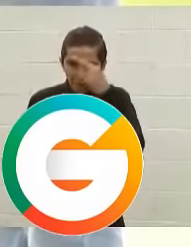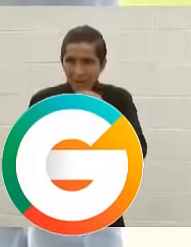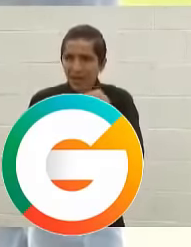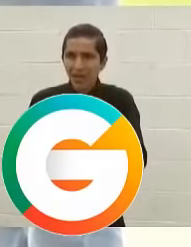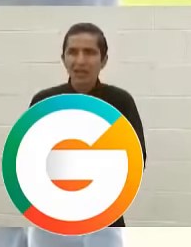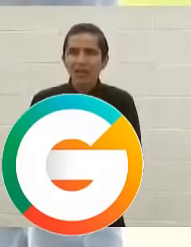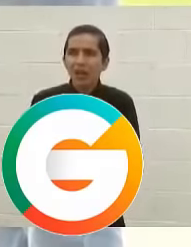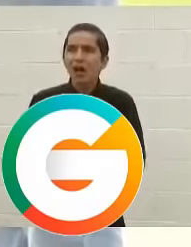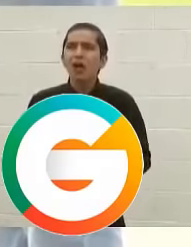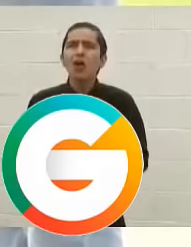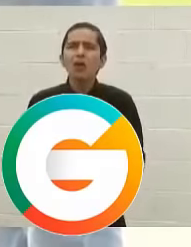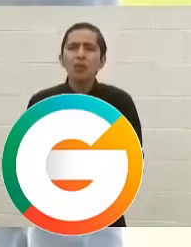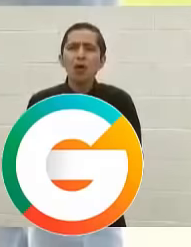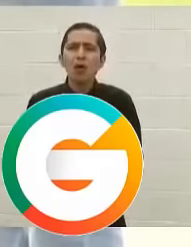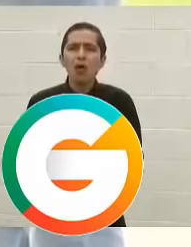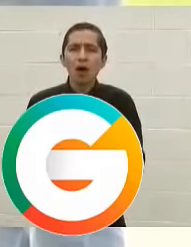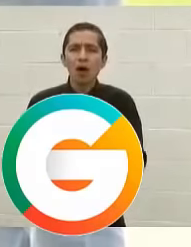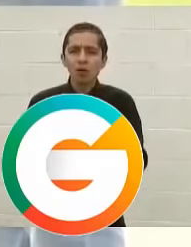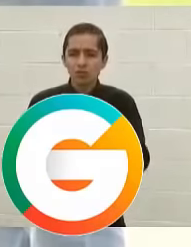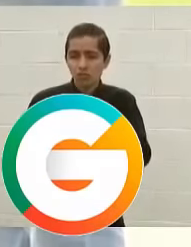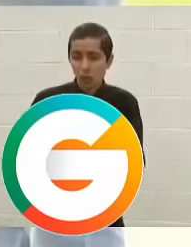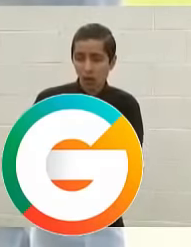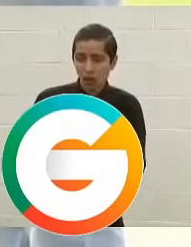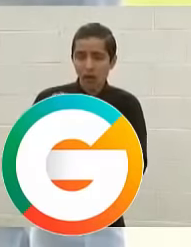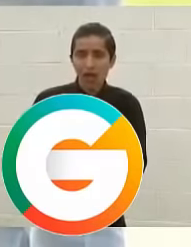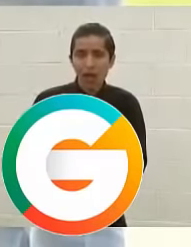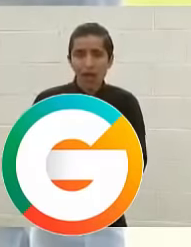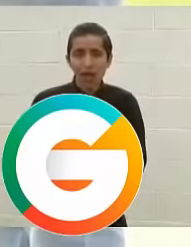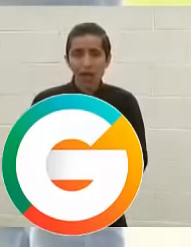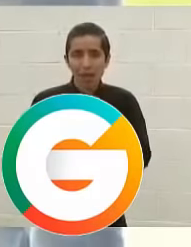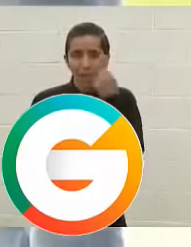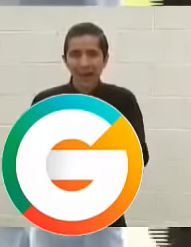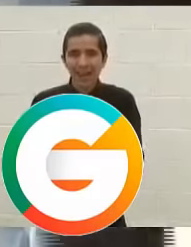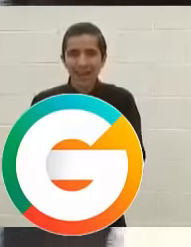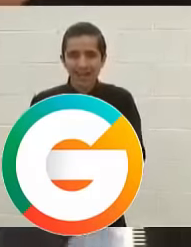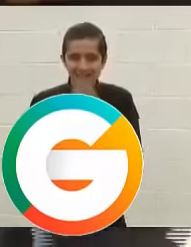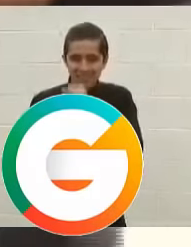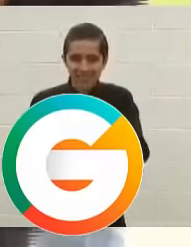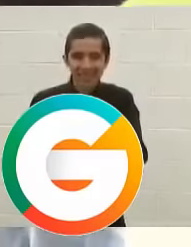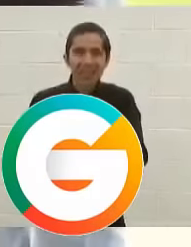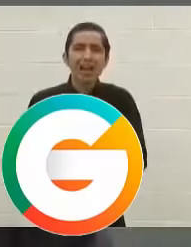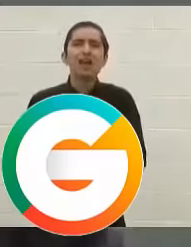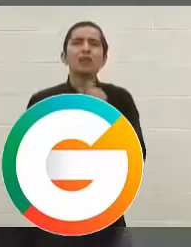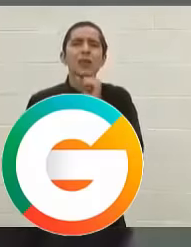un desafío directo a la seguridad y al gobierno federal?